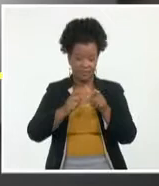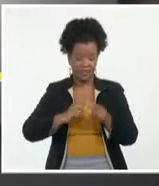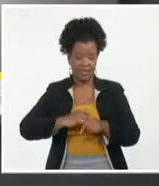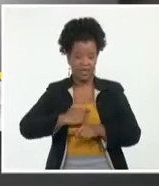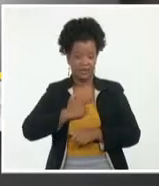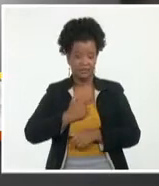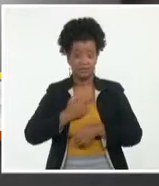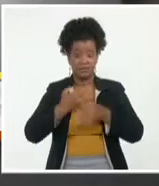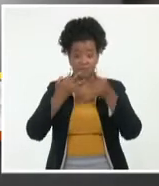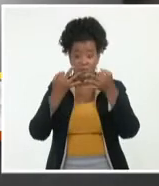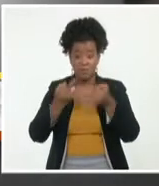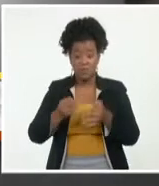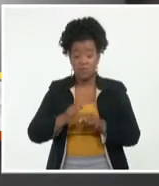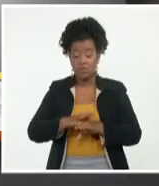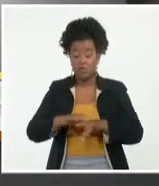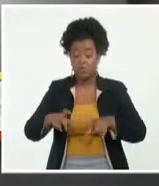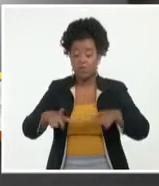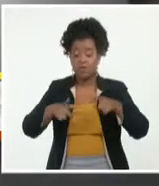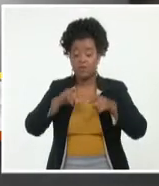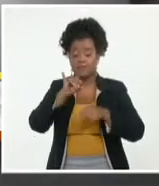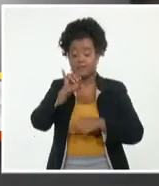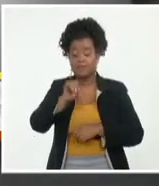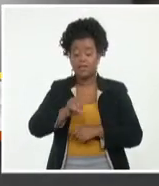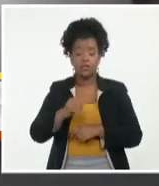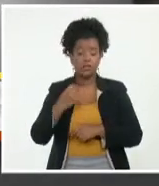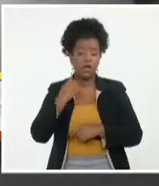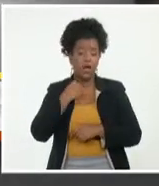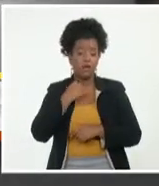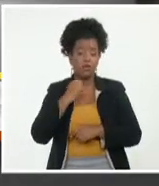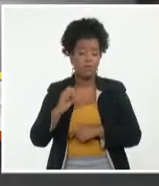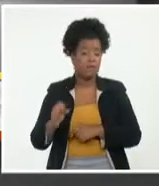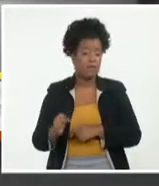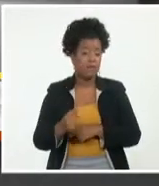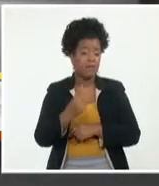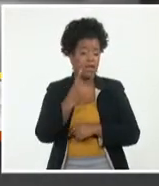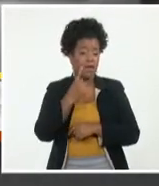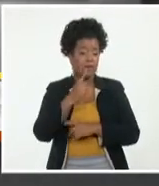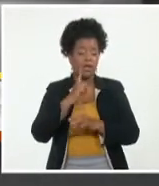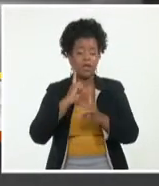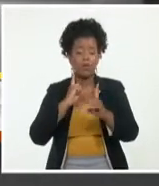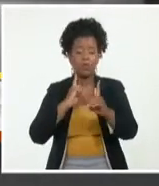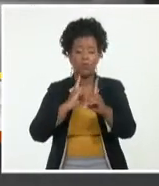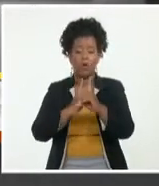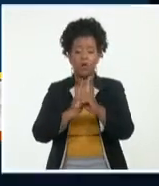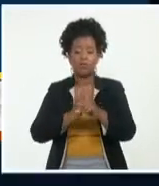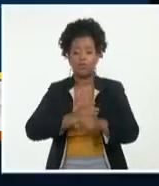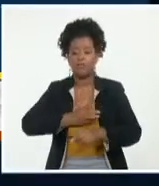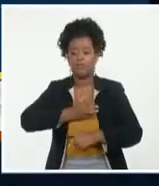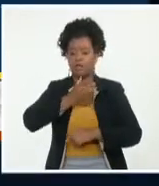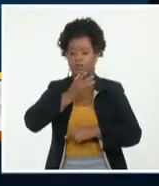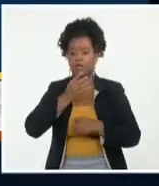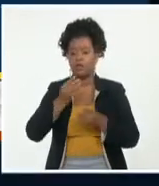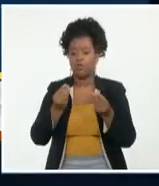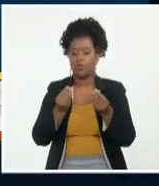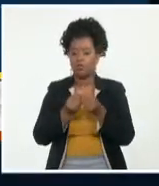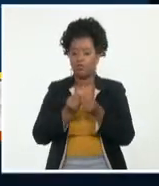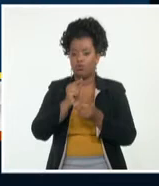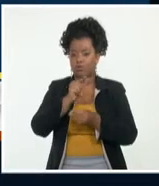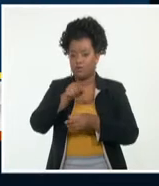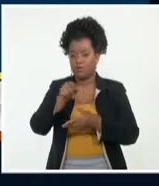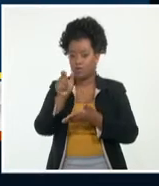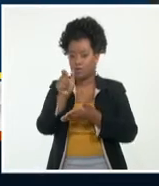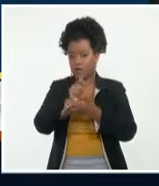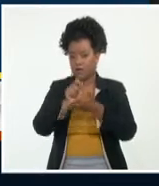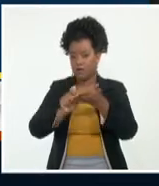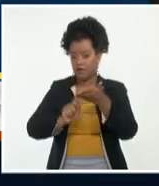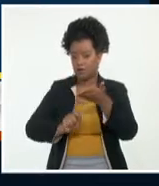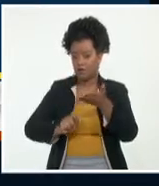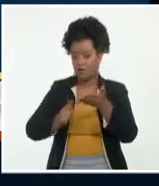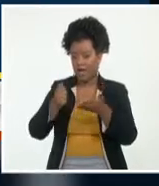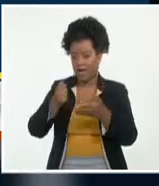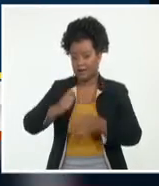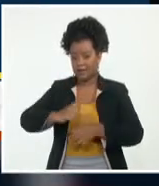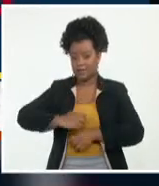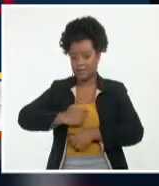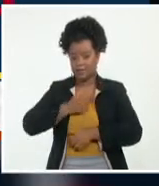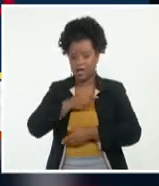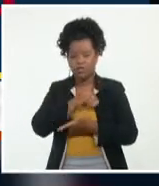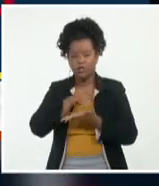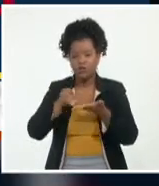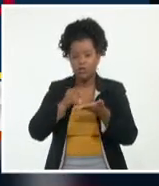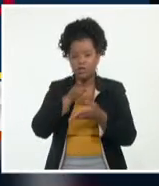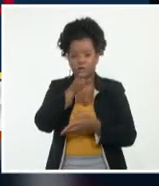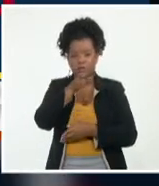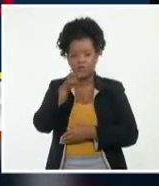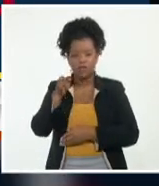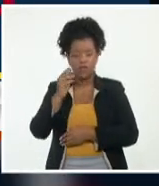se cumplirán 60 años del primer encuentro de Fidel con escritores y artistas en la Biblioteca Nacional, representantes